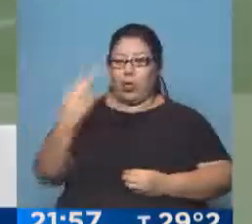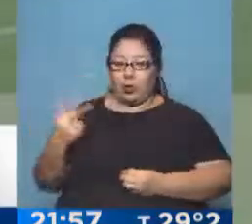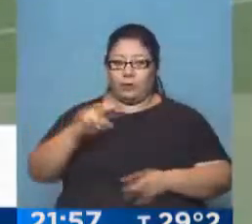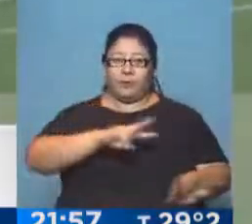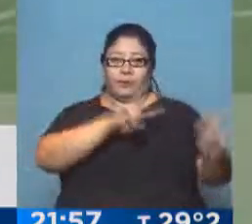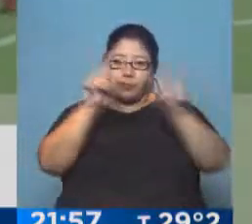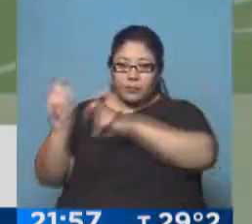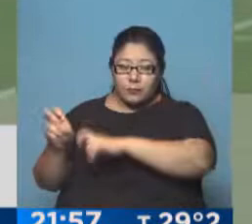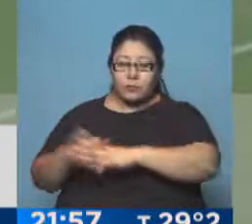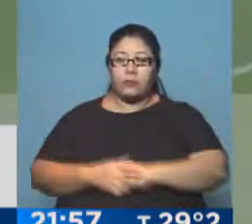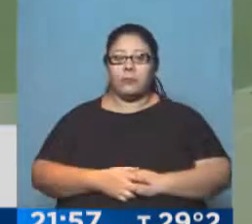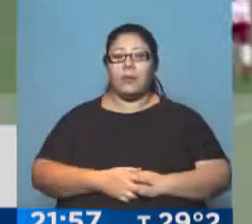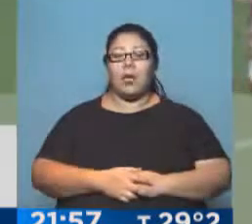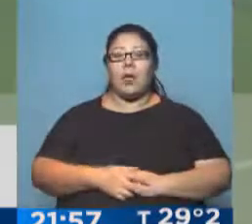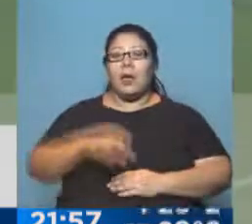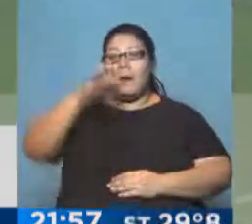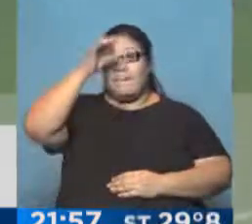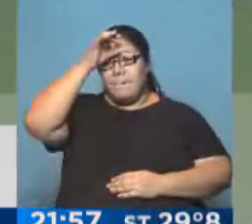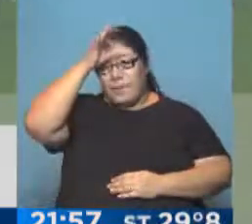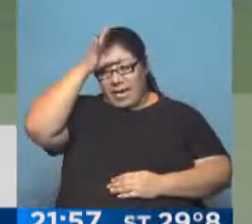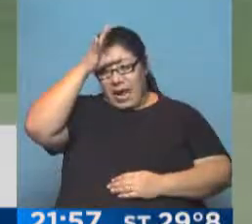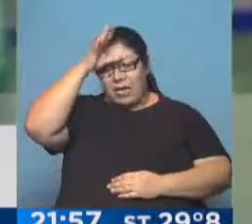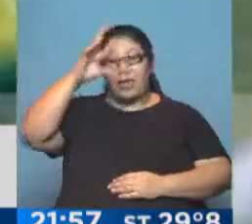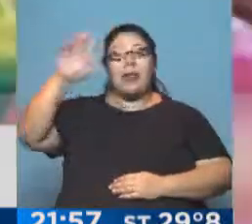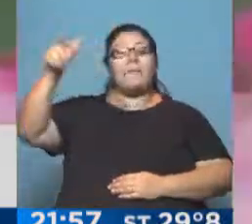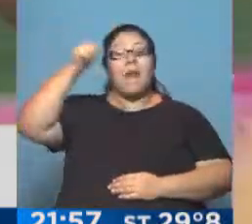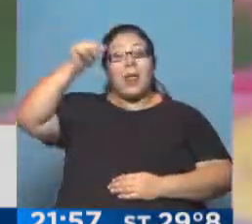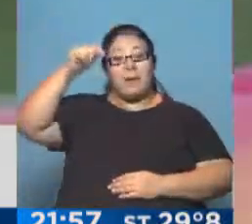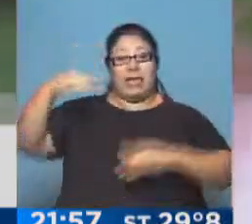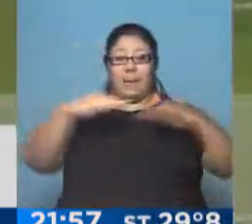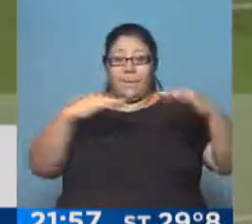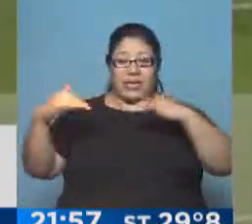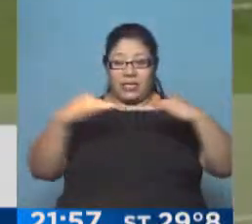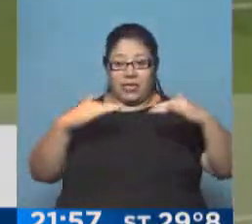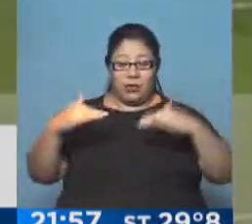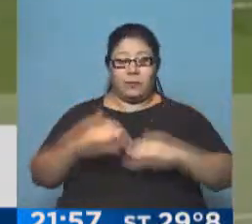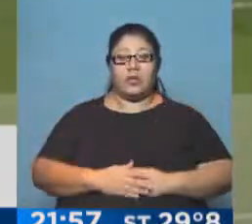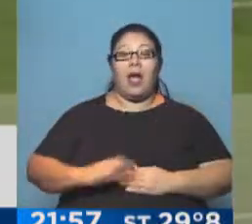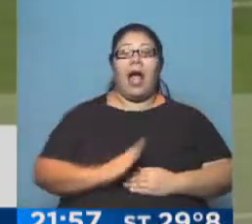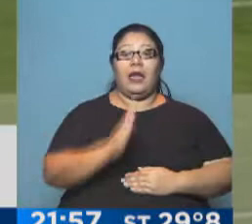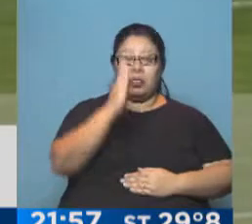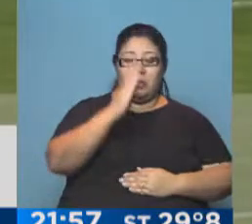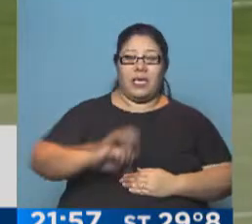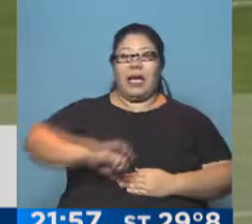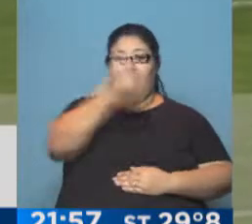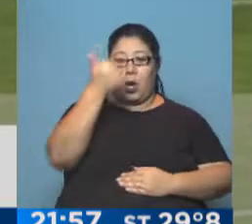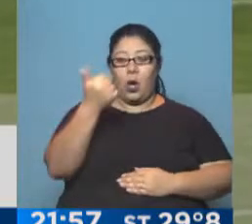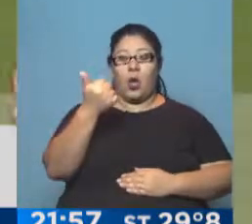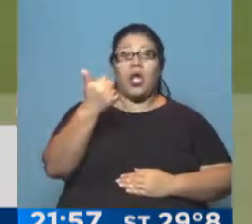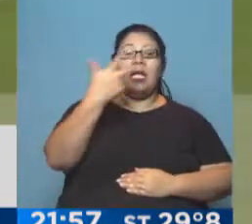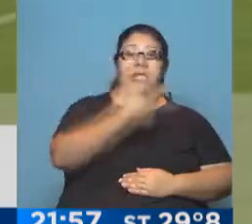de Rescaldani de tiro penal, el triunfo en Mar del Plata del Tiburón, 3-2.